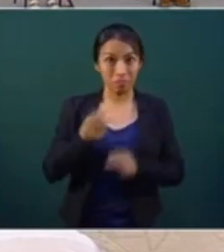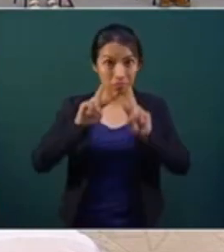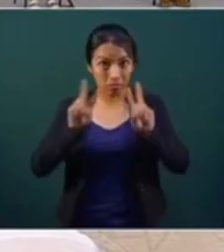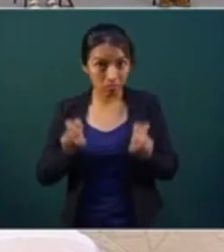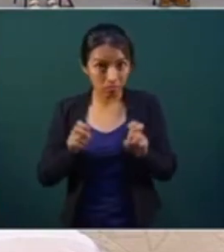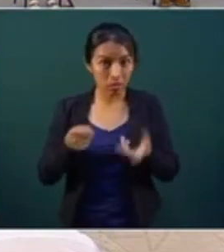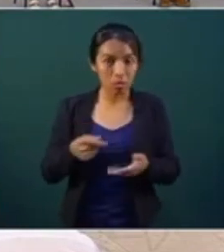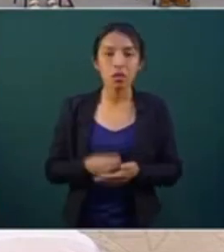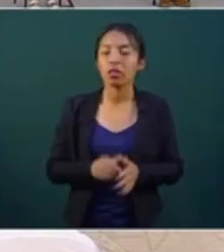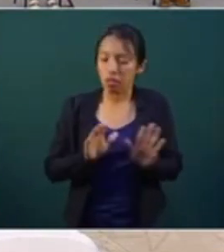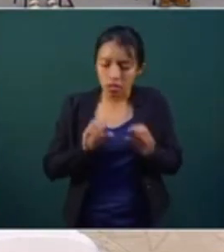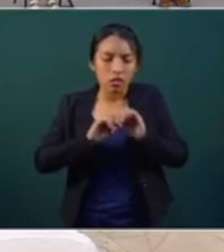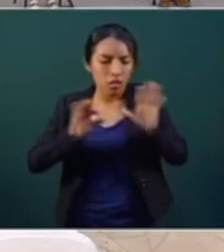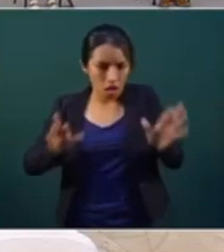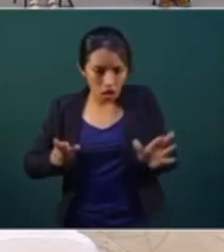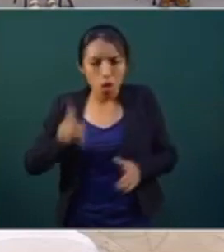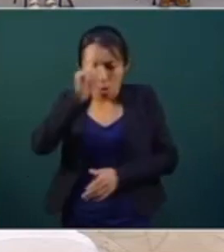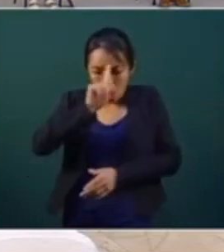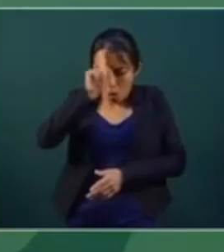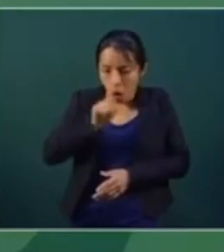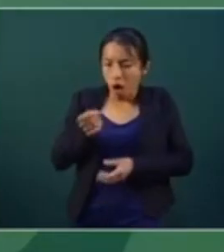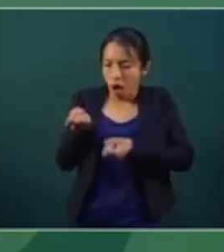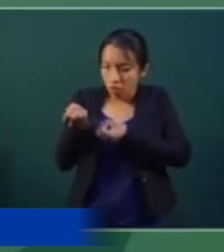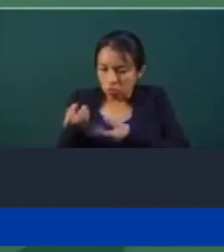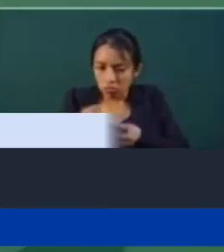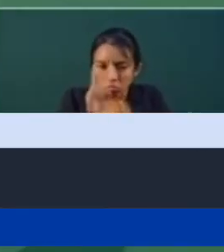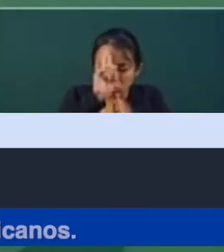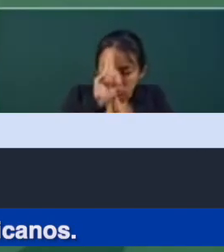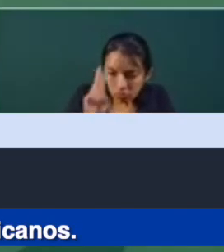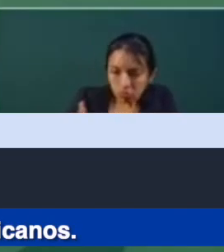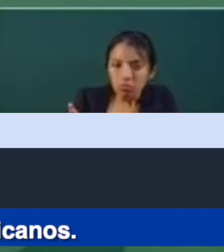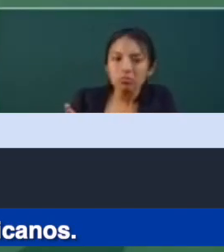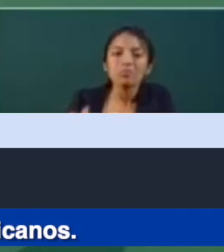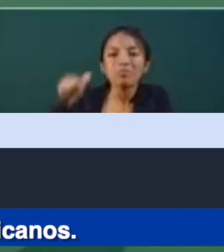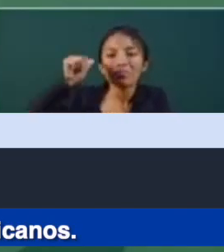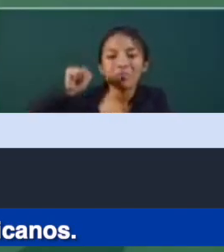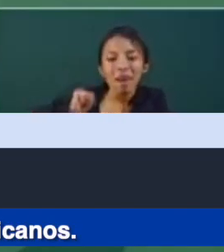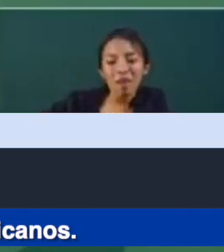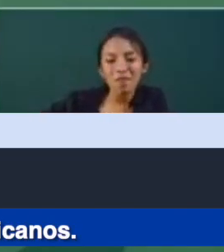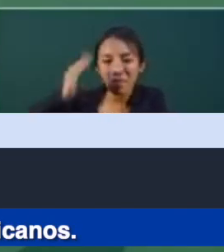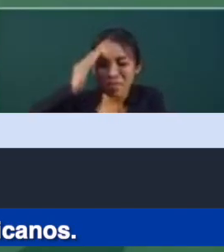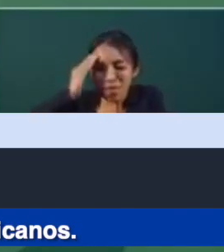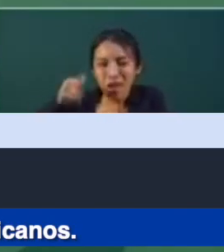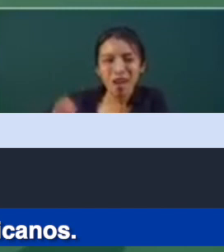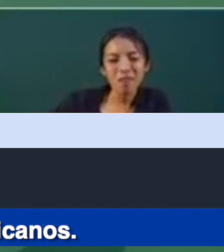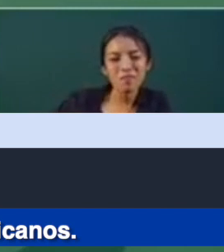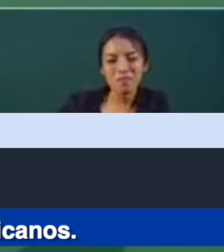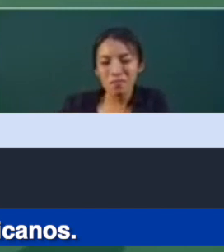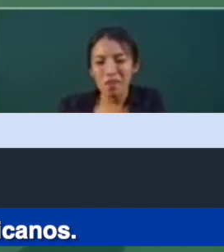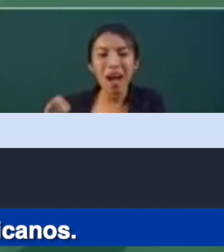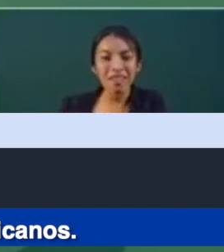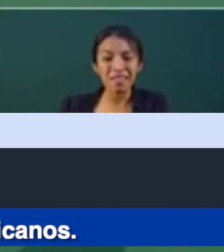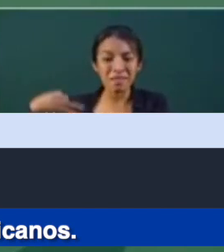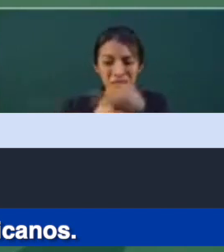sugiriendo de manera respetuosa a las autoridades de Guanajuato, porque el fiscal en Guanajuato lleva